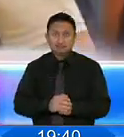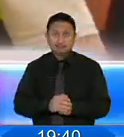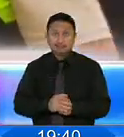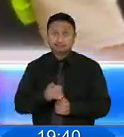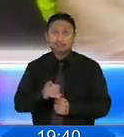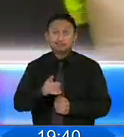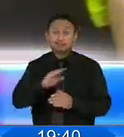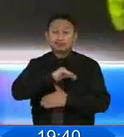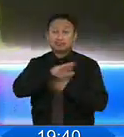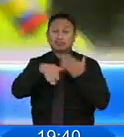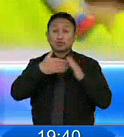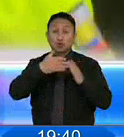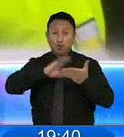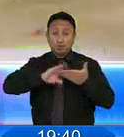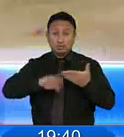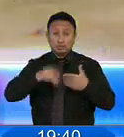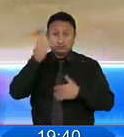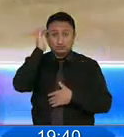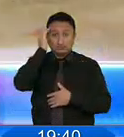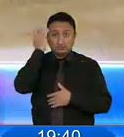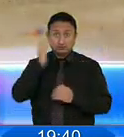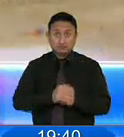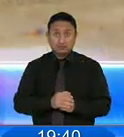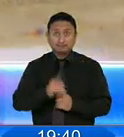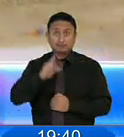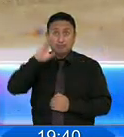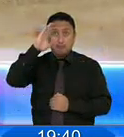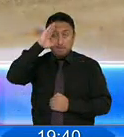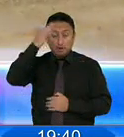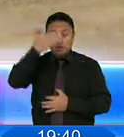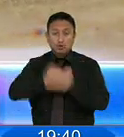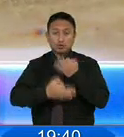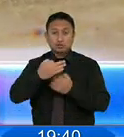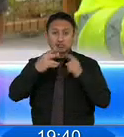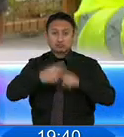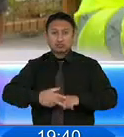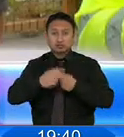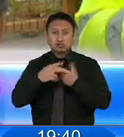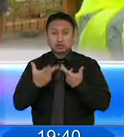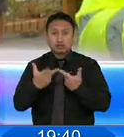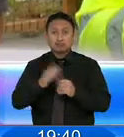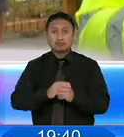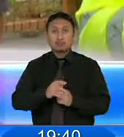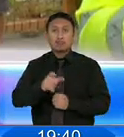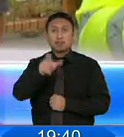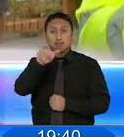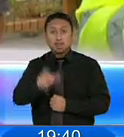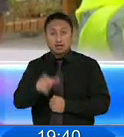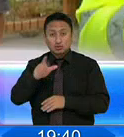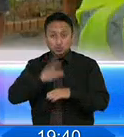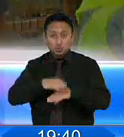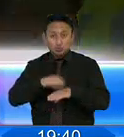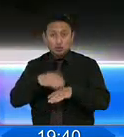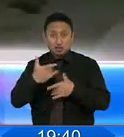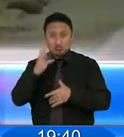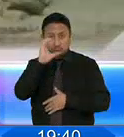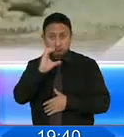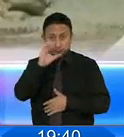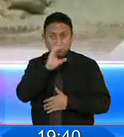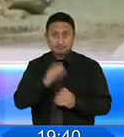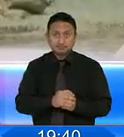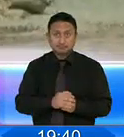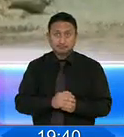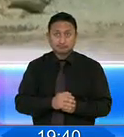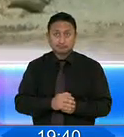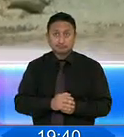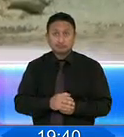toda la población. Elementos de la policía judicial iniciaron la búsqueda de los presuntos autores. ¿Deben confirmar esa